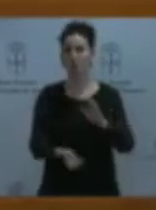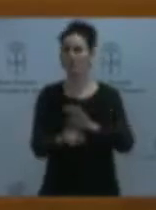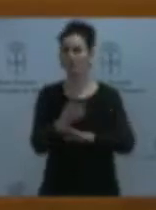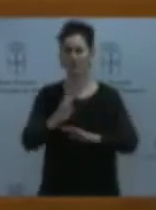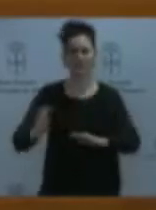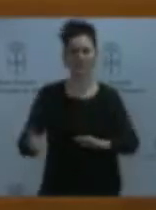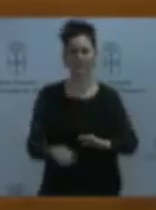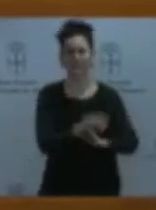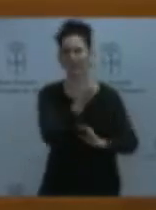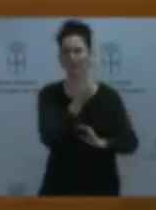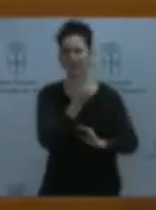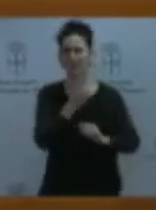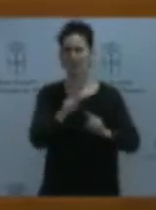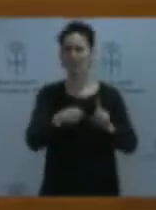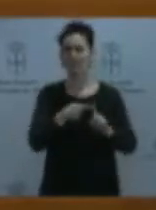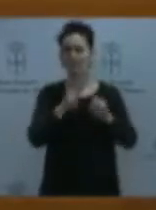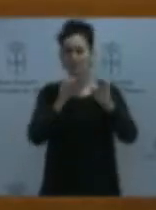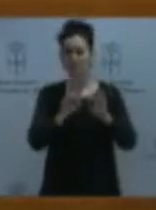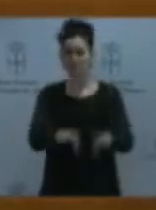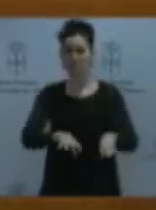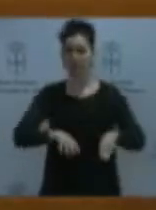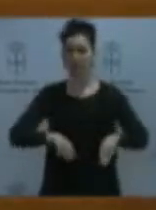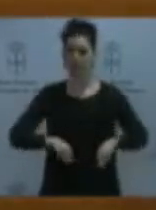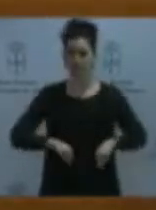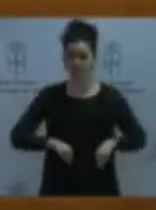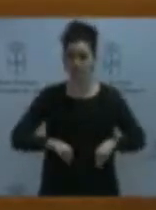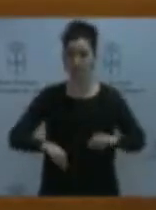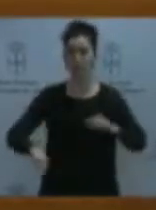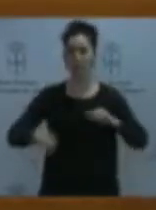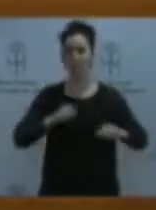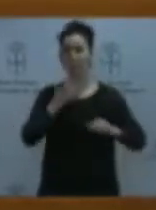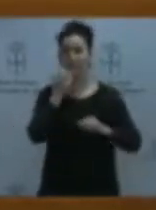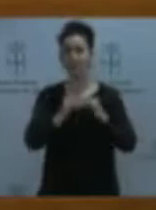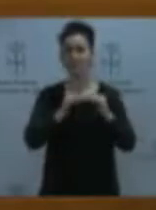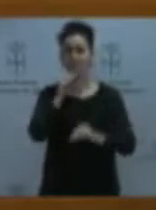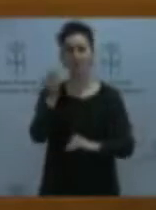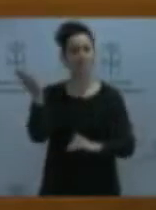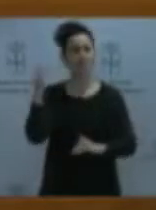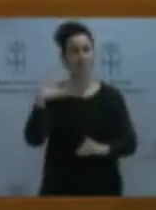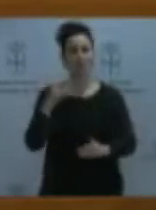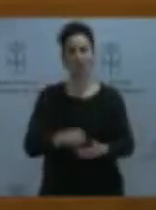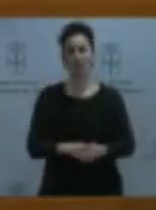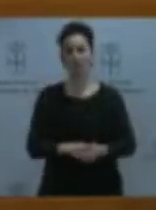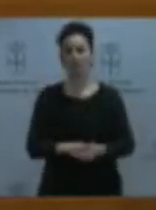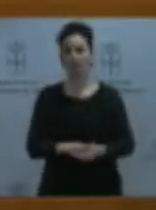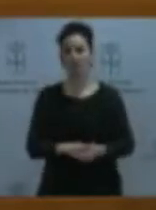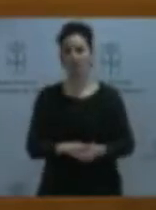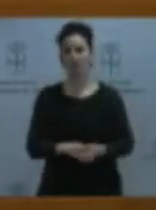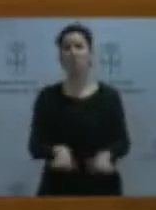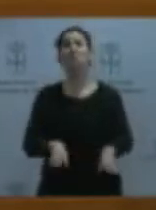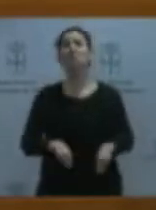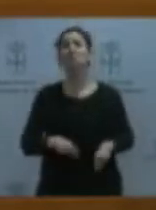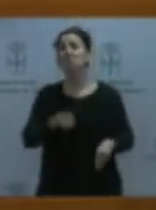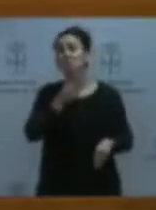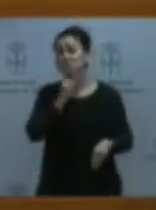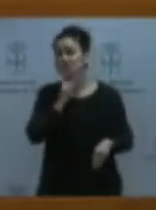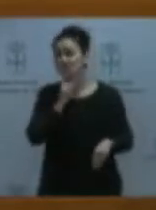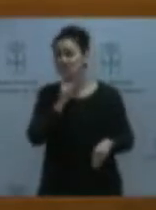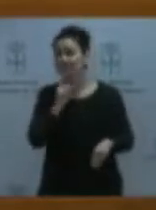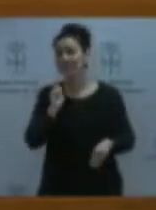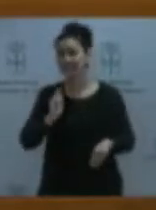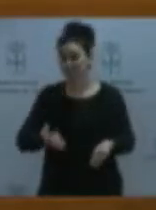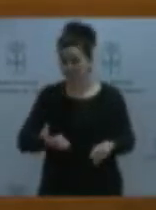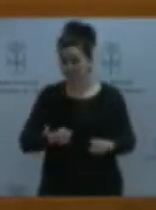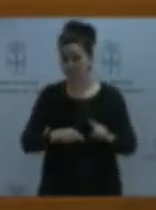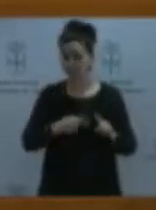el mando si no hay un superior jerárquico. Esto como resumen. Bueno, pues tras esa sentencia del Tribunal Superior de